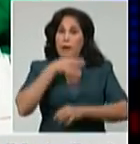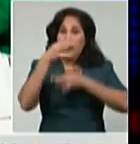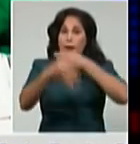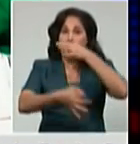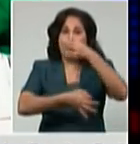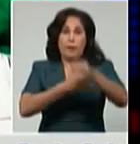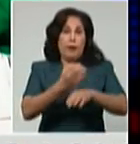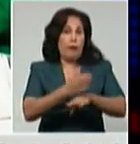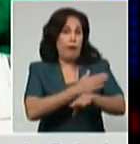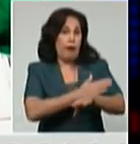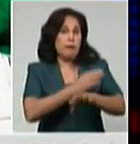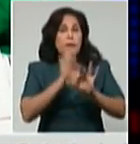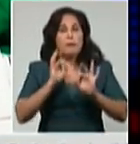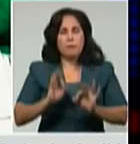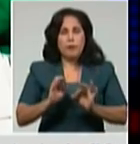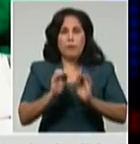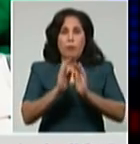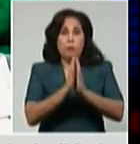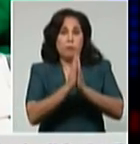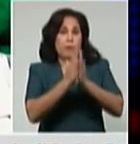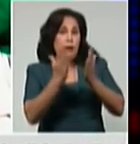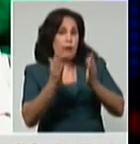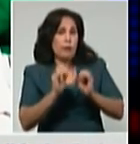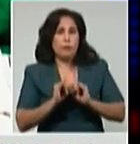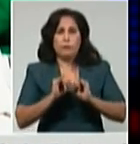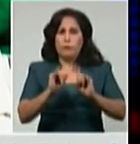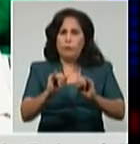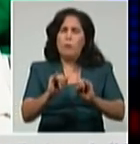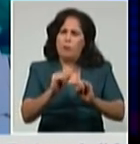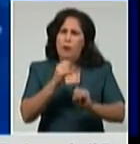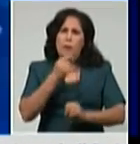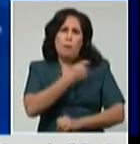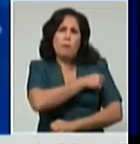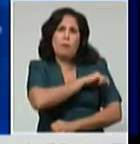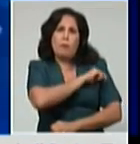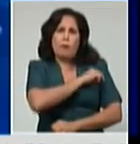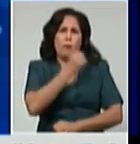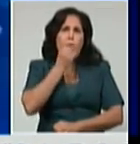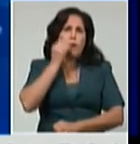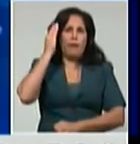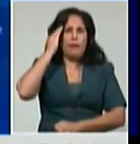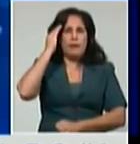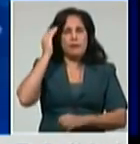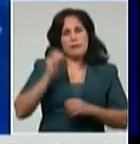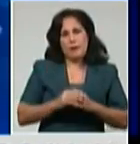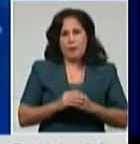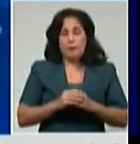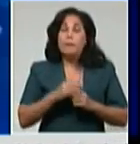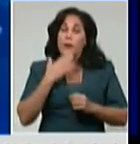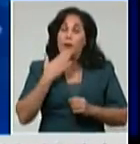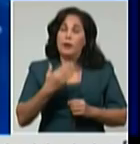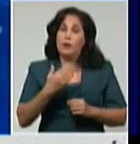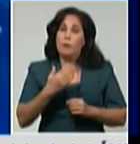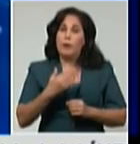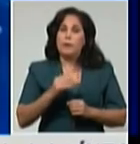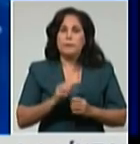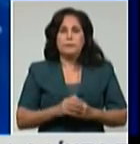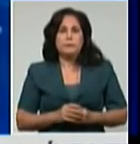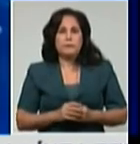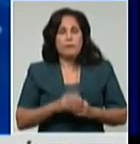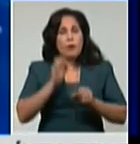se transmite, se publica y la población puede seguirlo. Un placer entonces tenerlo, tiene usted la palabra en este momento.